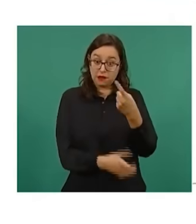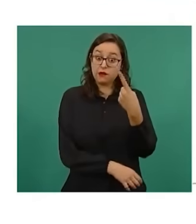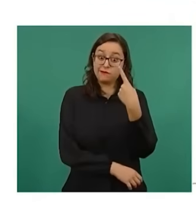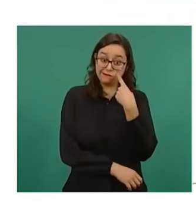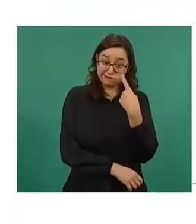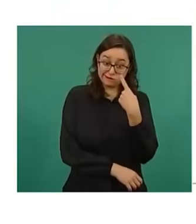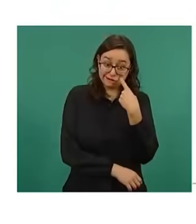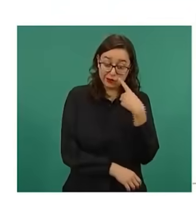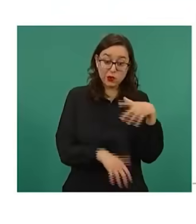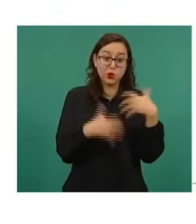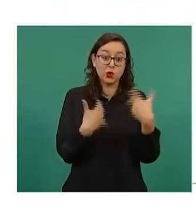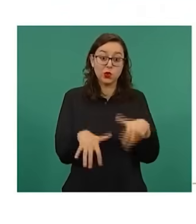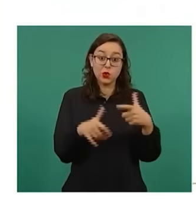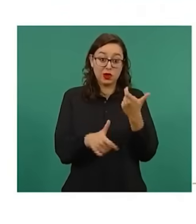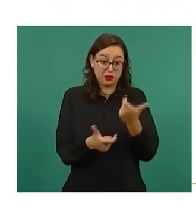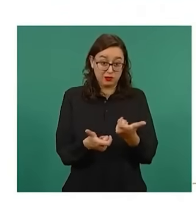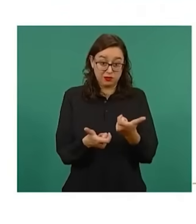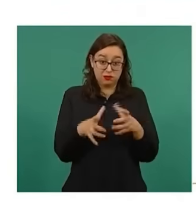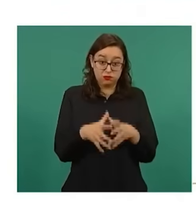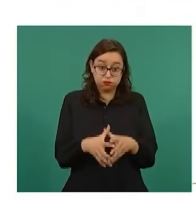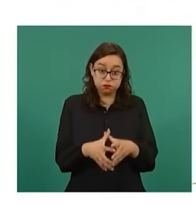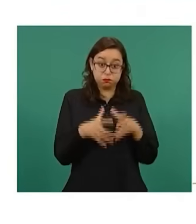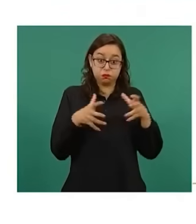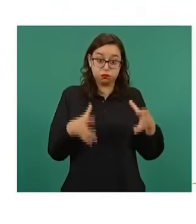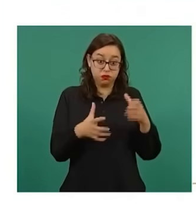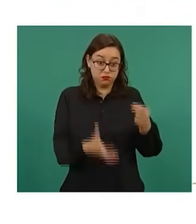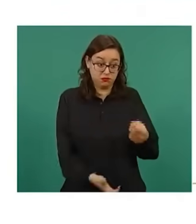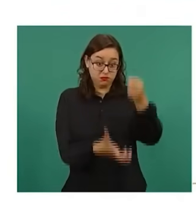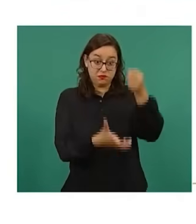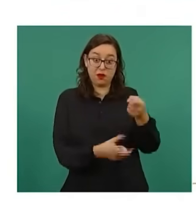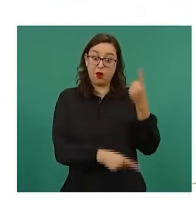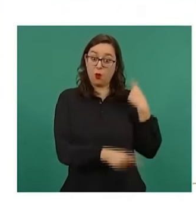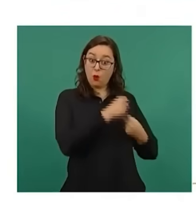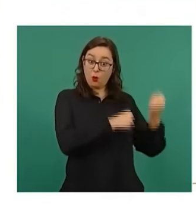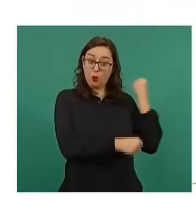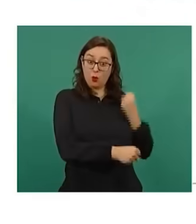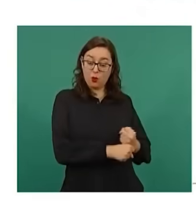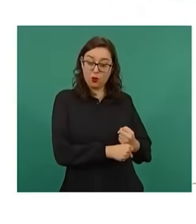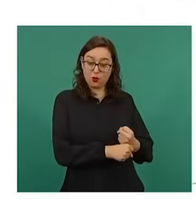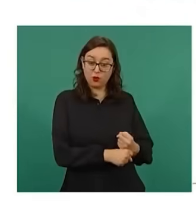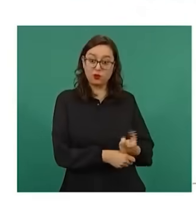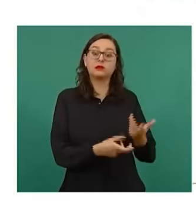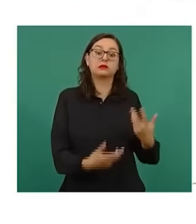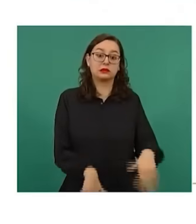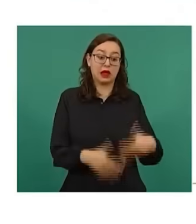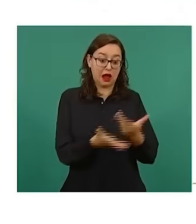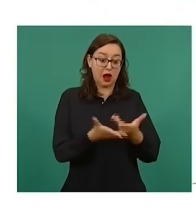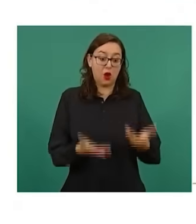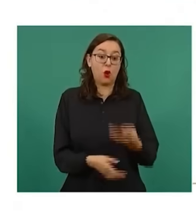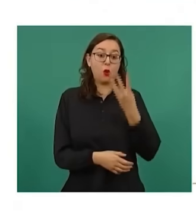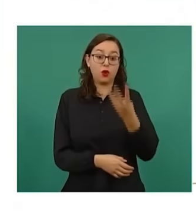es neoliberal es de estas revistas o de estas páginas de internet virtuales o revistas virtuales de